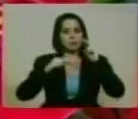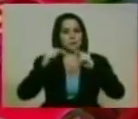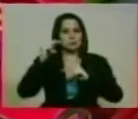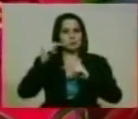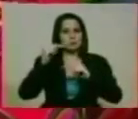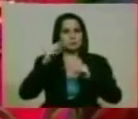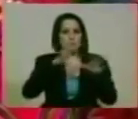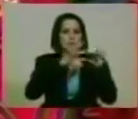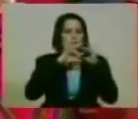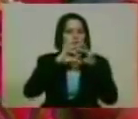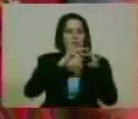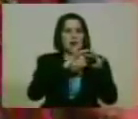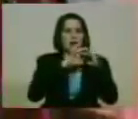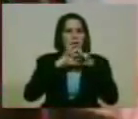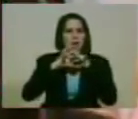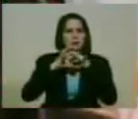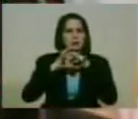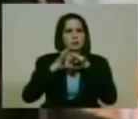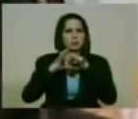lazos,